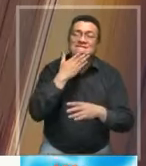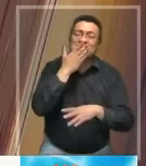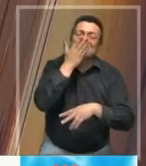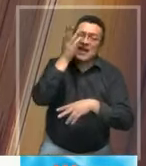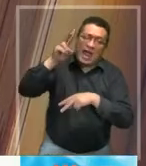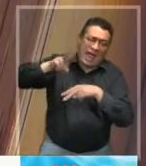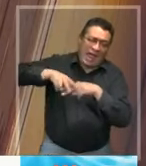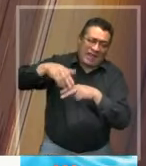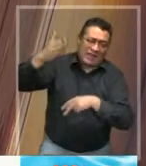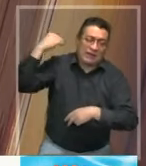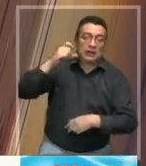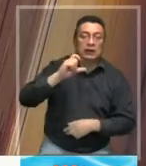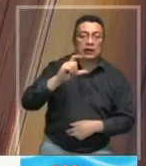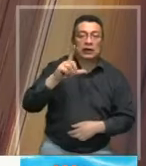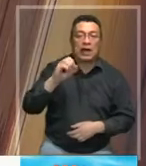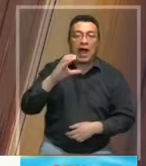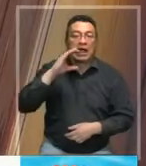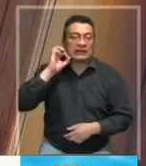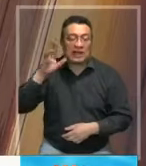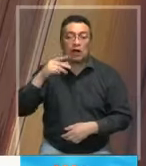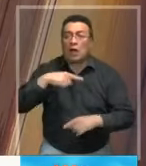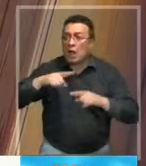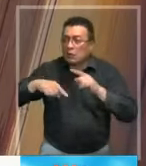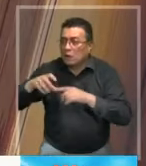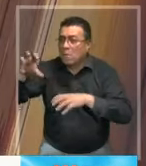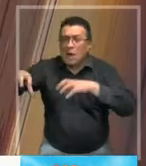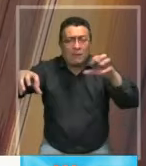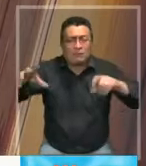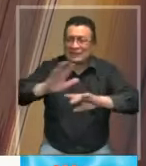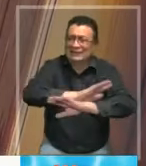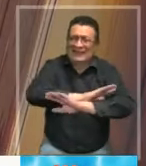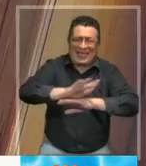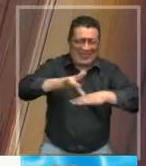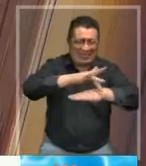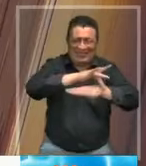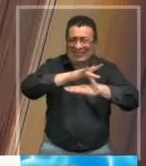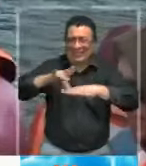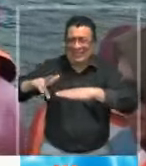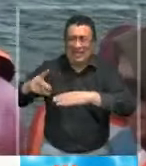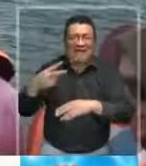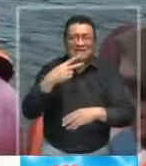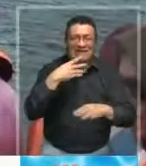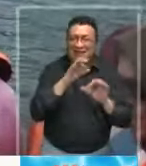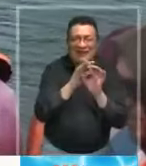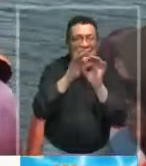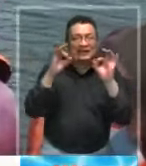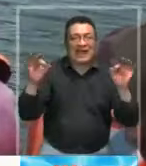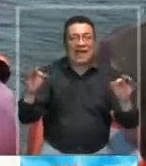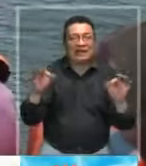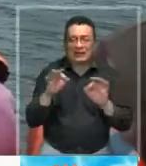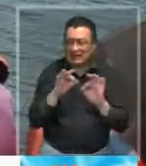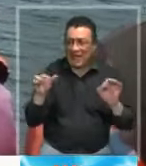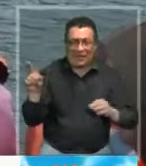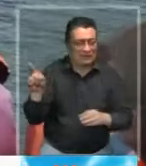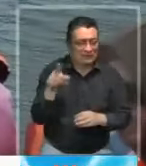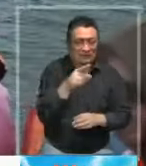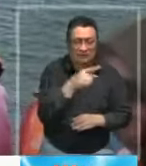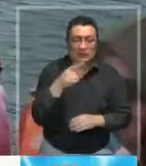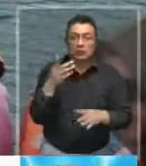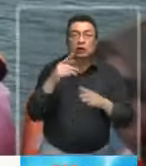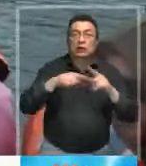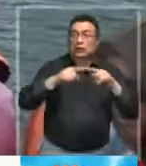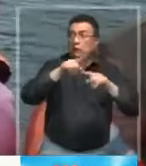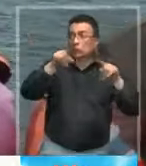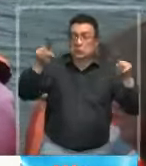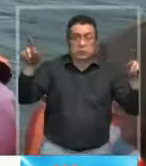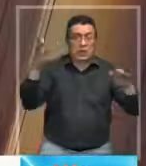esta zona no es una zona donde uno pueda encontrar un poblado o alguien, es una zona totalmente inhabitada, no vive nadie. Esto porque los paisajes están